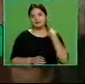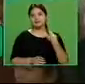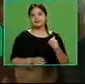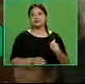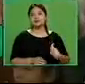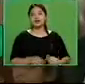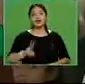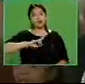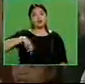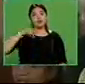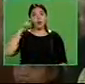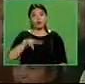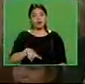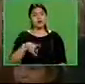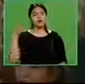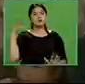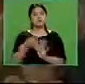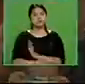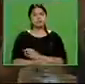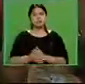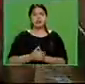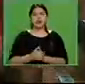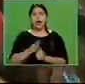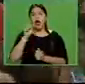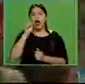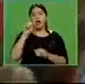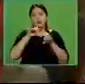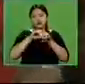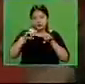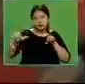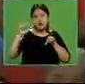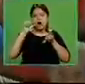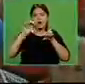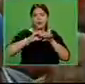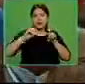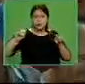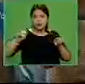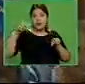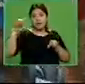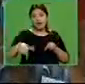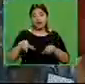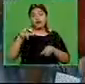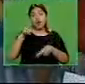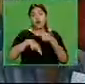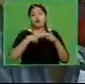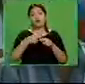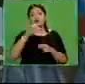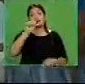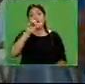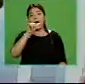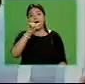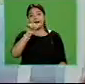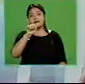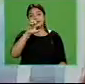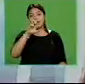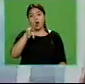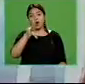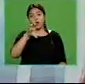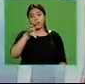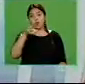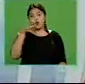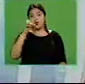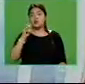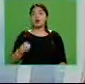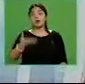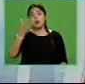hemos visto el tema del acueducto, un acueducto para Puerto Ayacucho, ¿correcto? Bueno, es importante construir en el menor